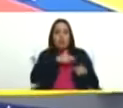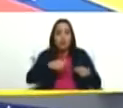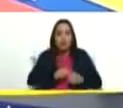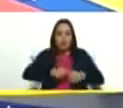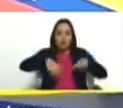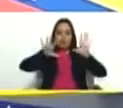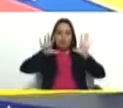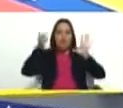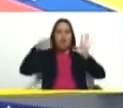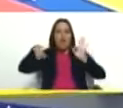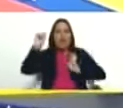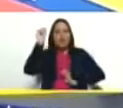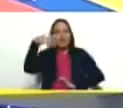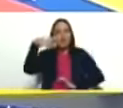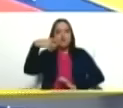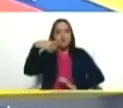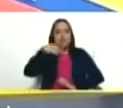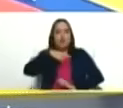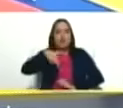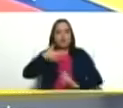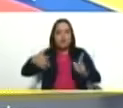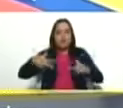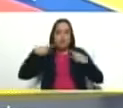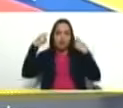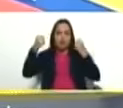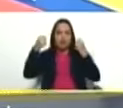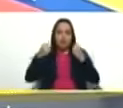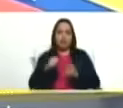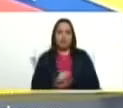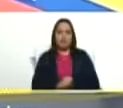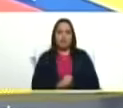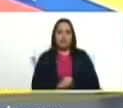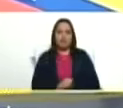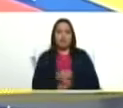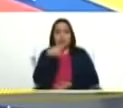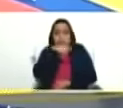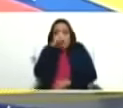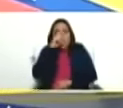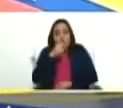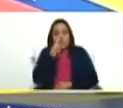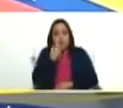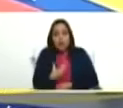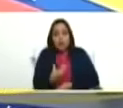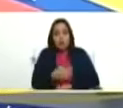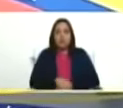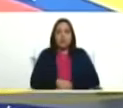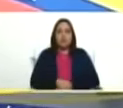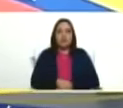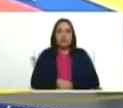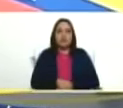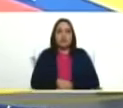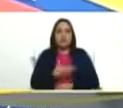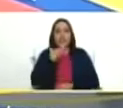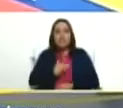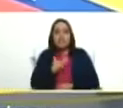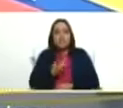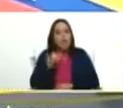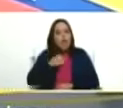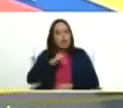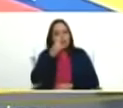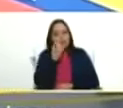llega la luz y salimos victoriosos, adelante. Este año ha sido muy bello y diciembre ha sido muy